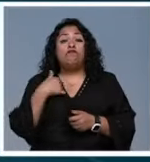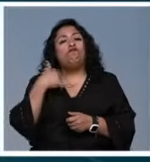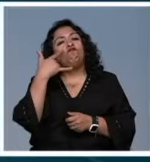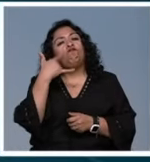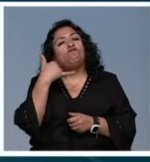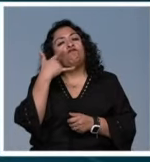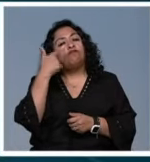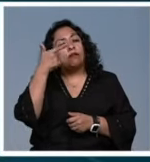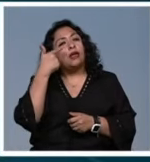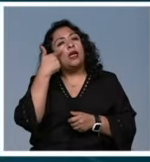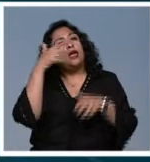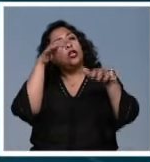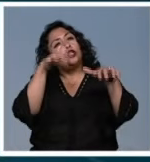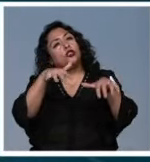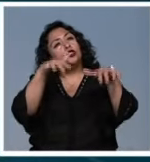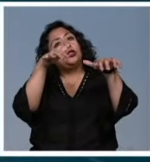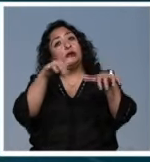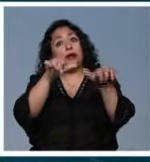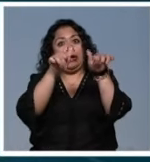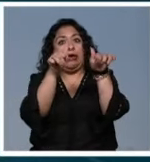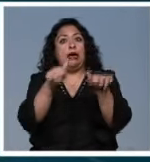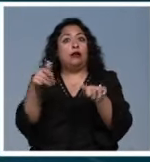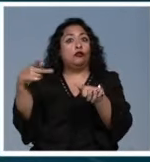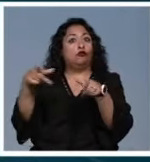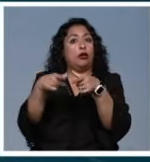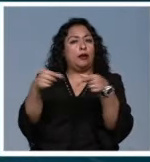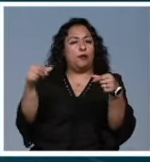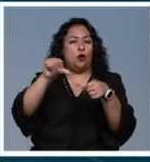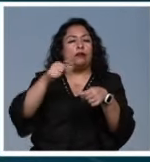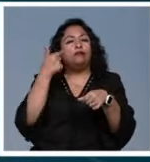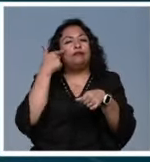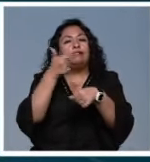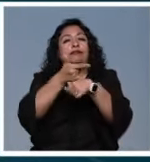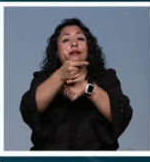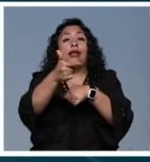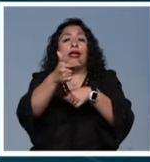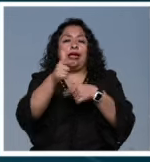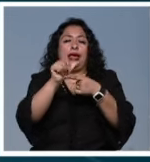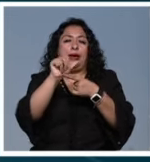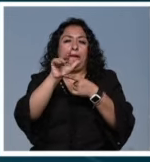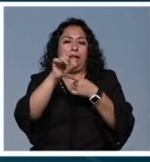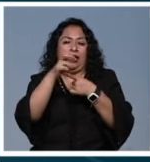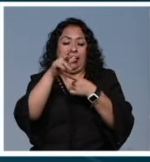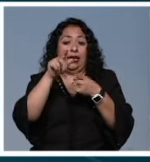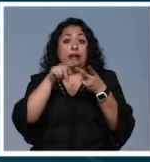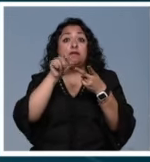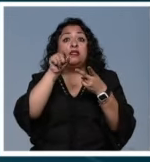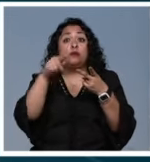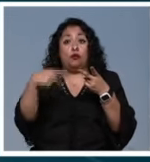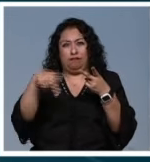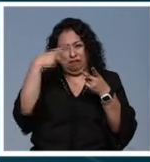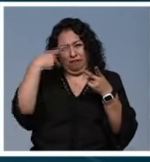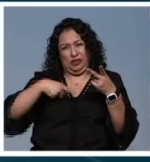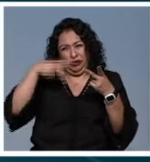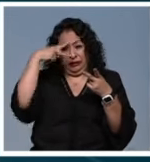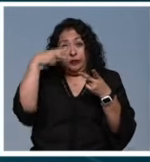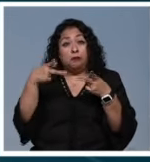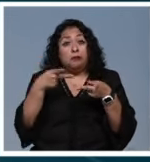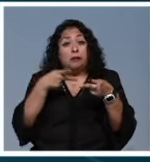Contemplar la lluvia es un arte entre los japoneses. Hoy descubriremos el Ameagari. Además, un mexicano se prepara